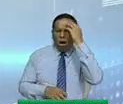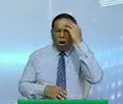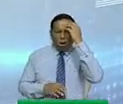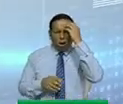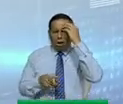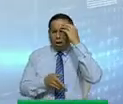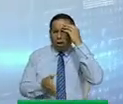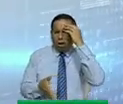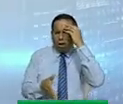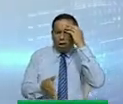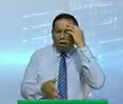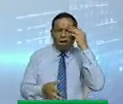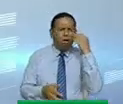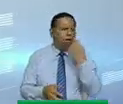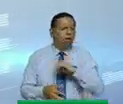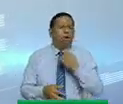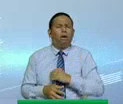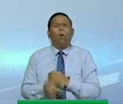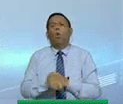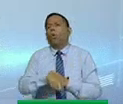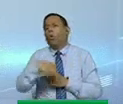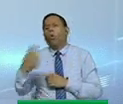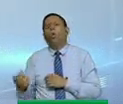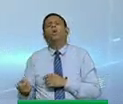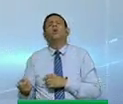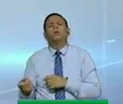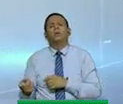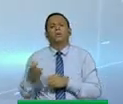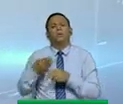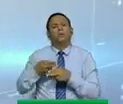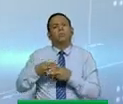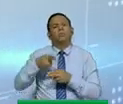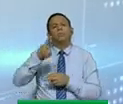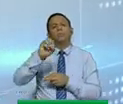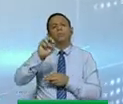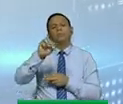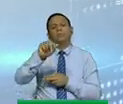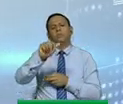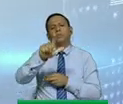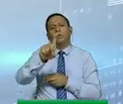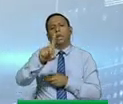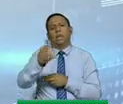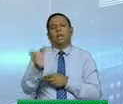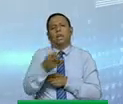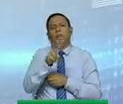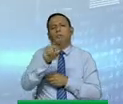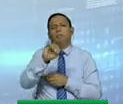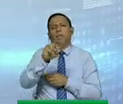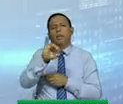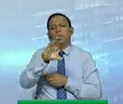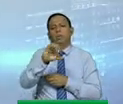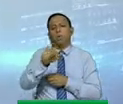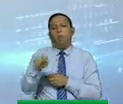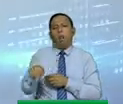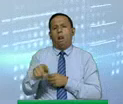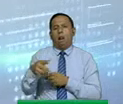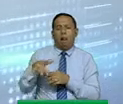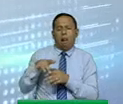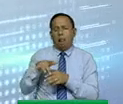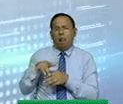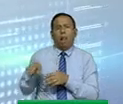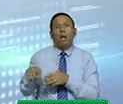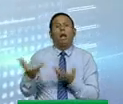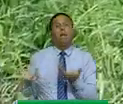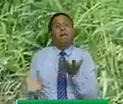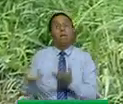manga del Jobo. La otra víctima, identificado como Ronald Vinicio, se debate entre la vida y la muerte en un hospital de la localidad,